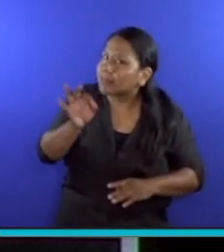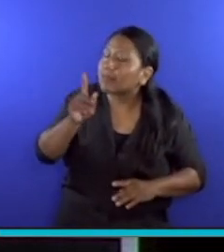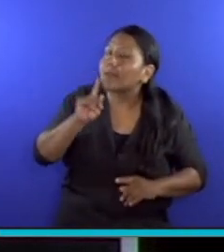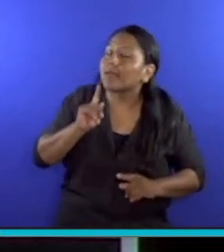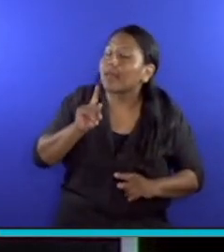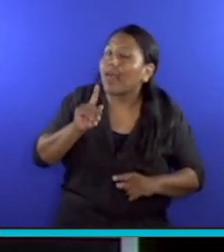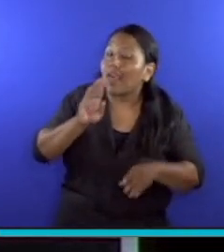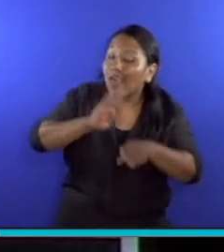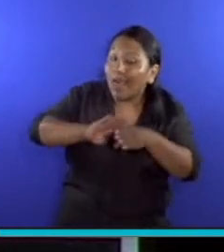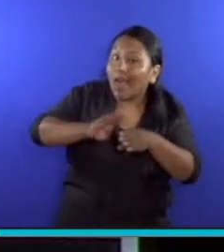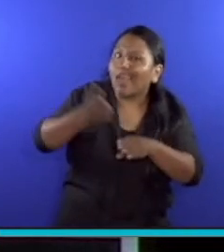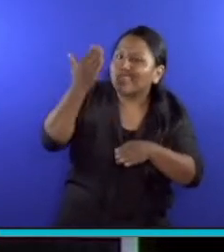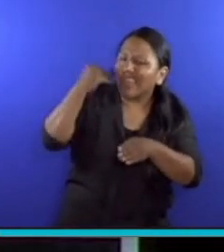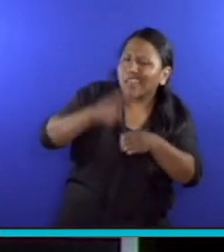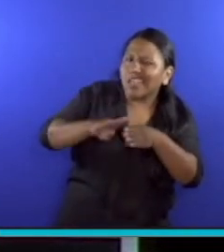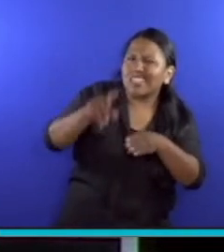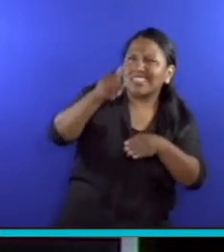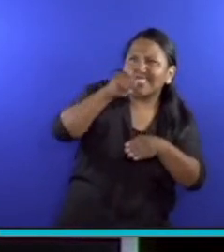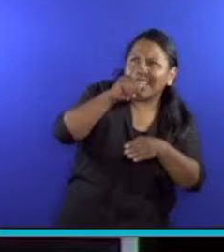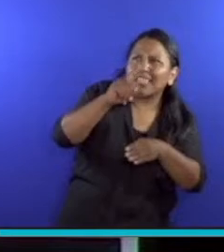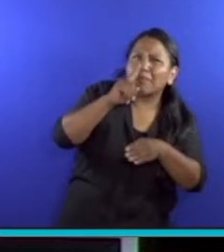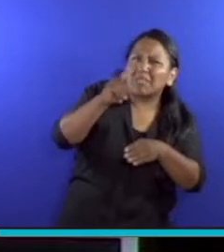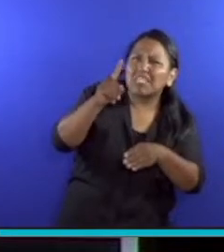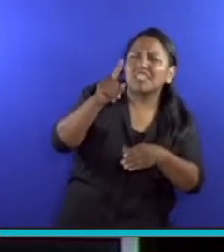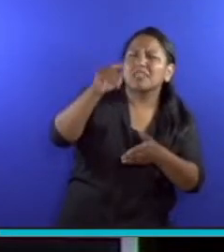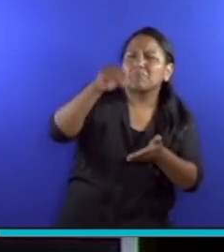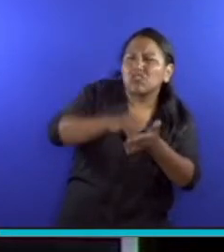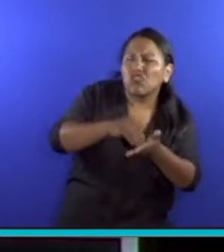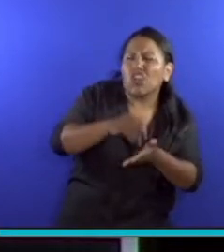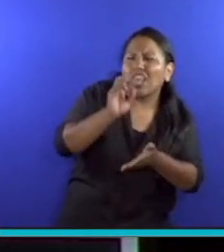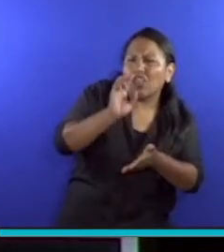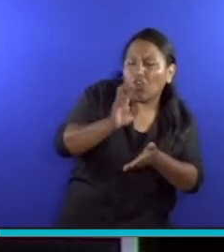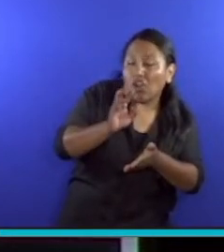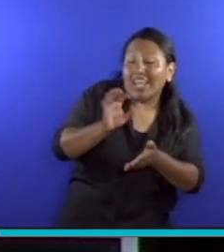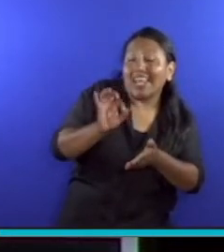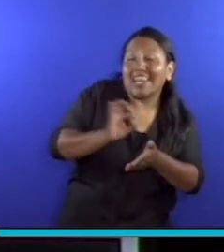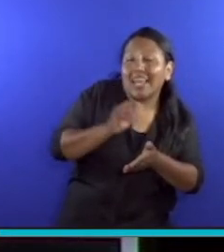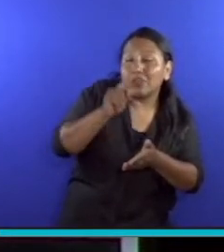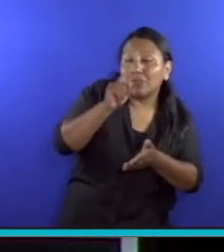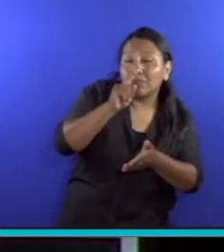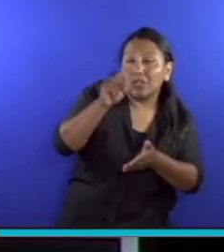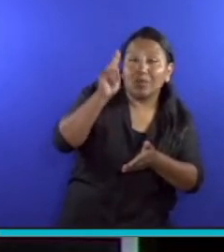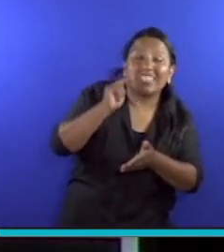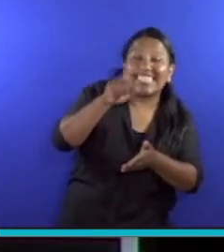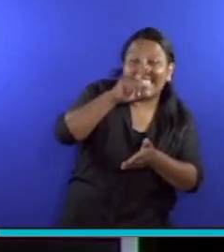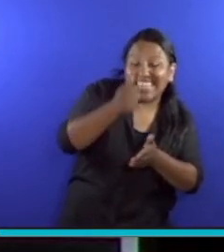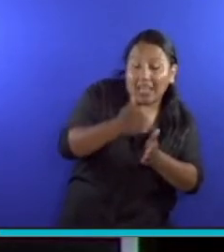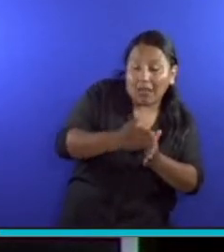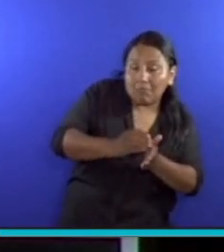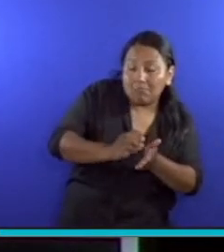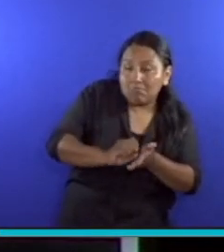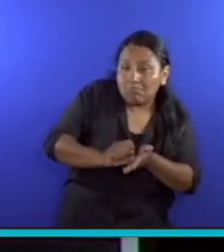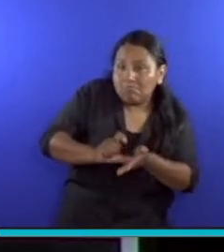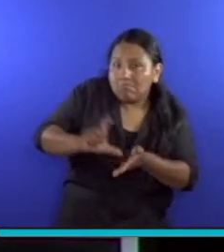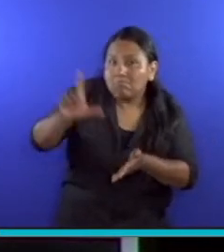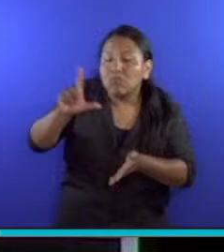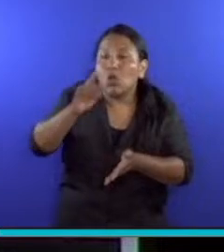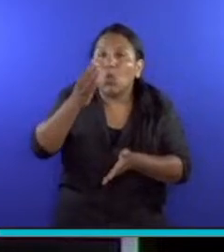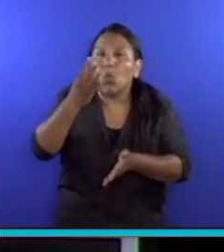de 7.000 millones de dólares en el año 76 a una deuda de 42.000 millones de dólares